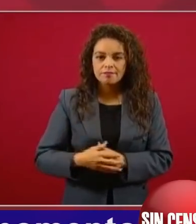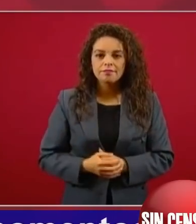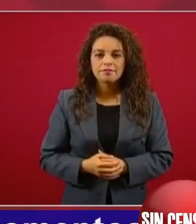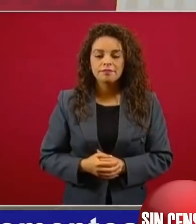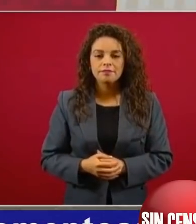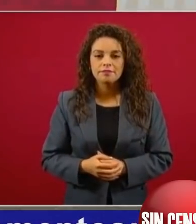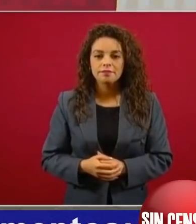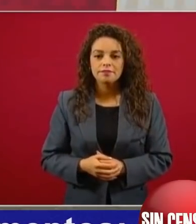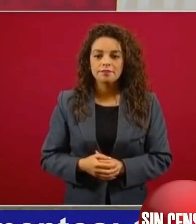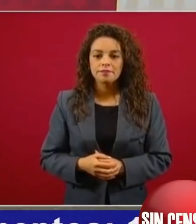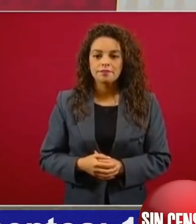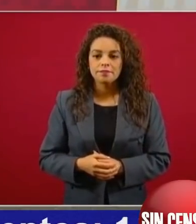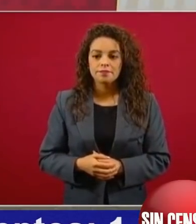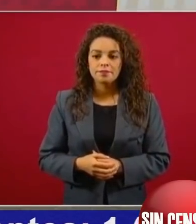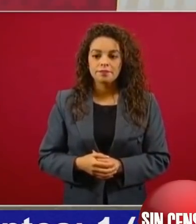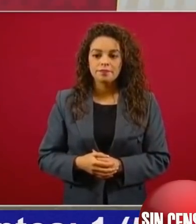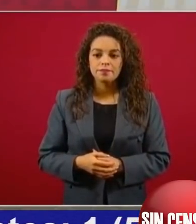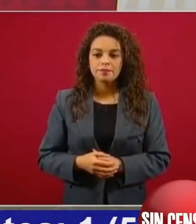porque